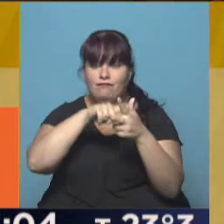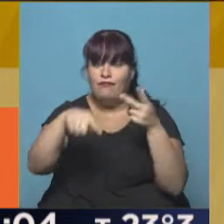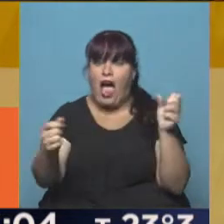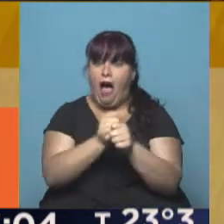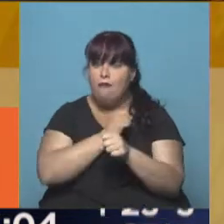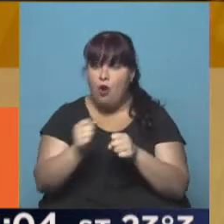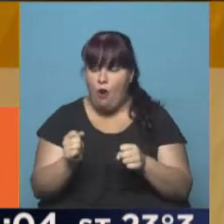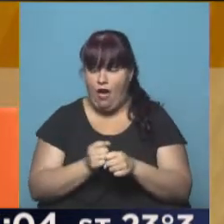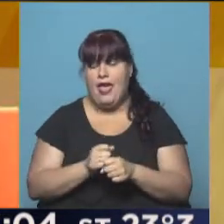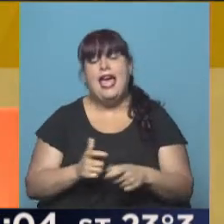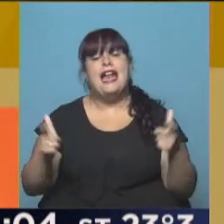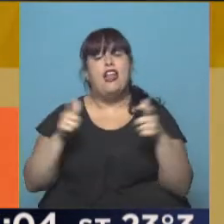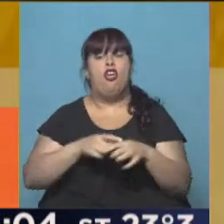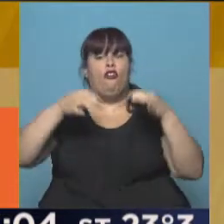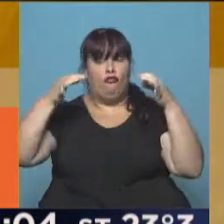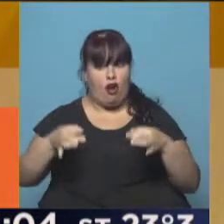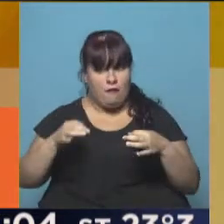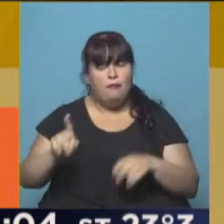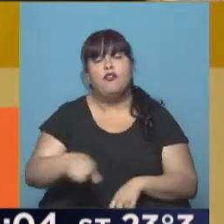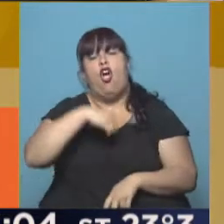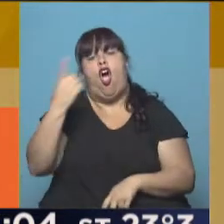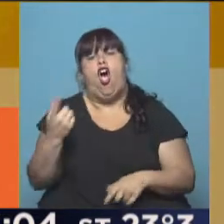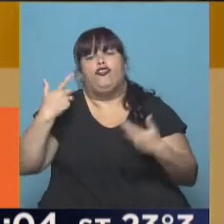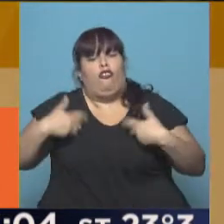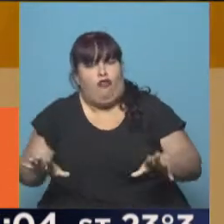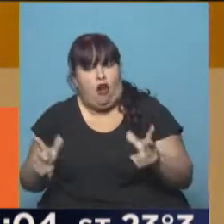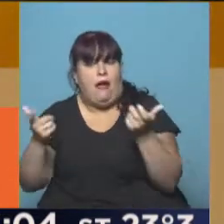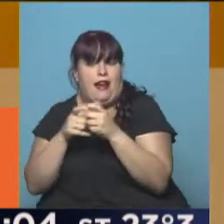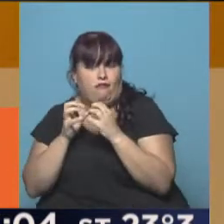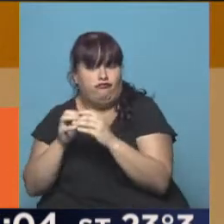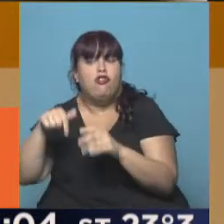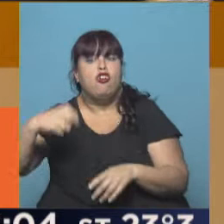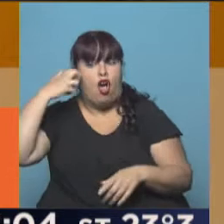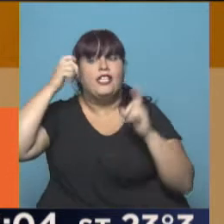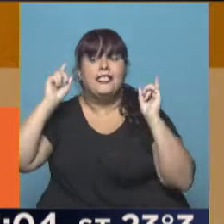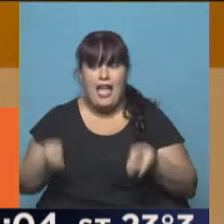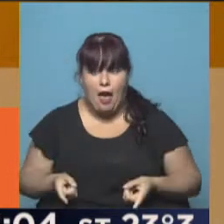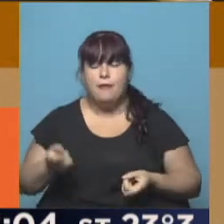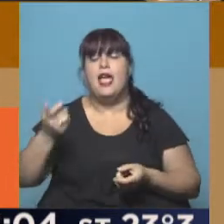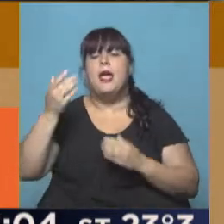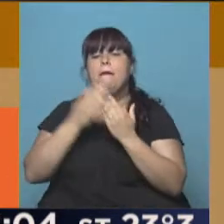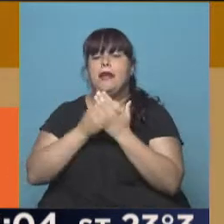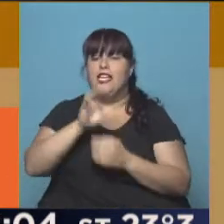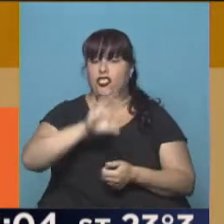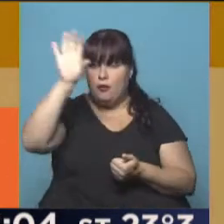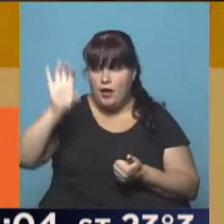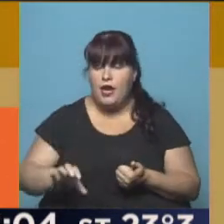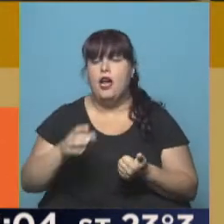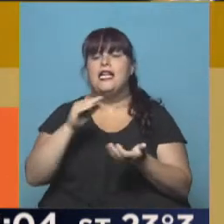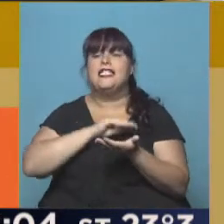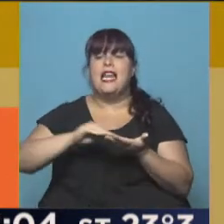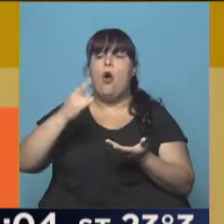justicialista. Es la reunión formal. Hay reuniones informales también aquí en el Congreso Nacional. Rogelio Frigerio, el senador